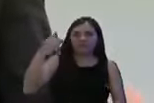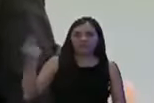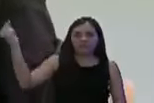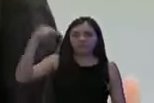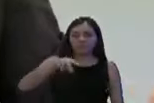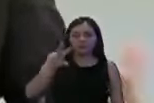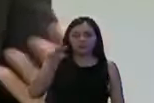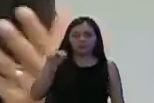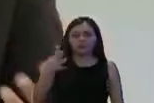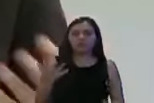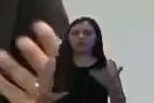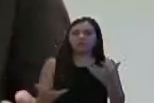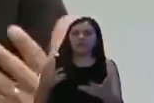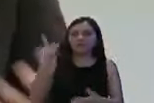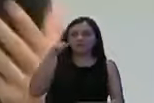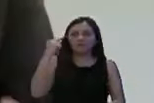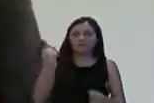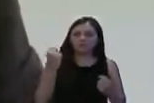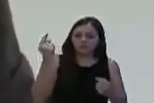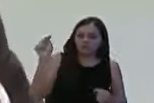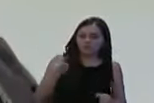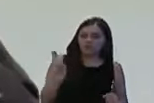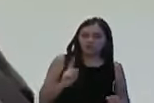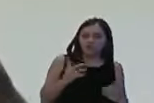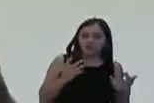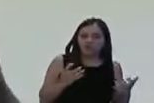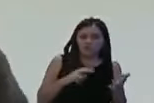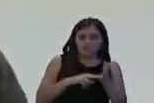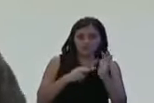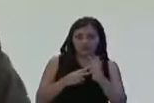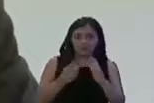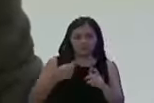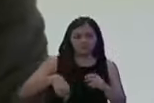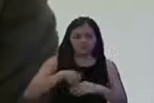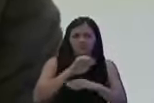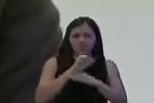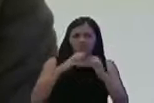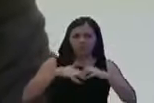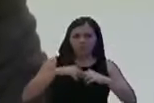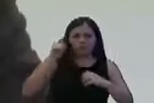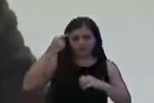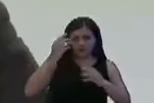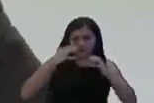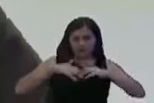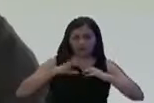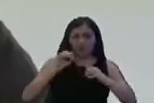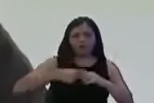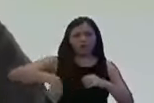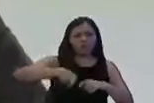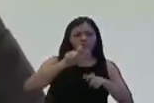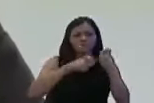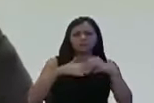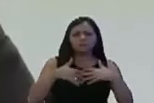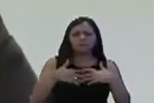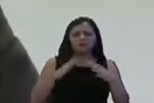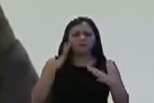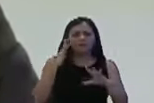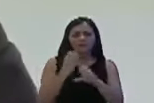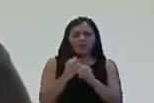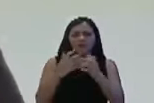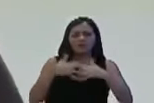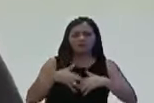población que espera con tanta Esperanza al Papa Francisco y en todo caso ustedes ven que las